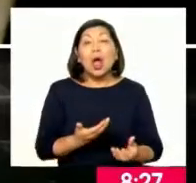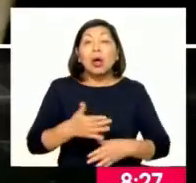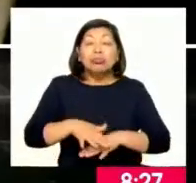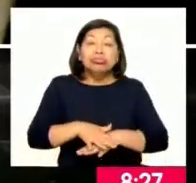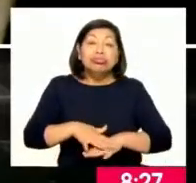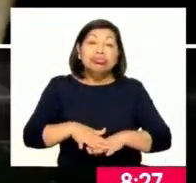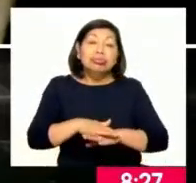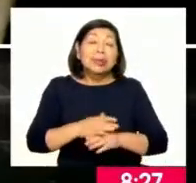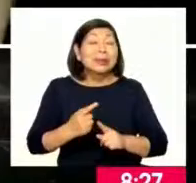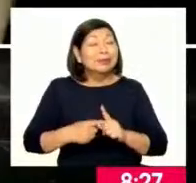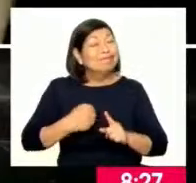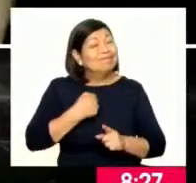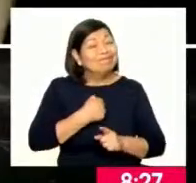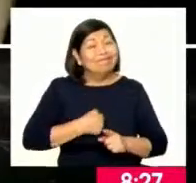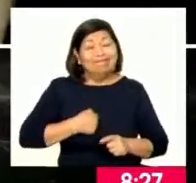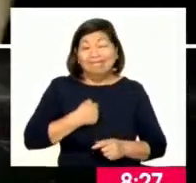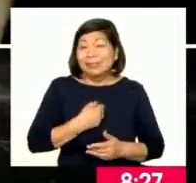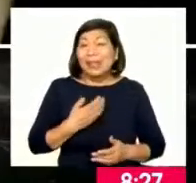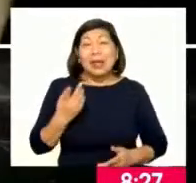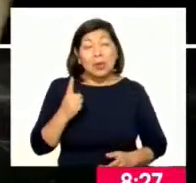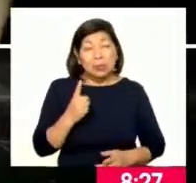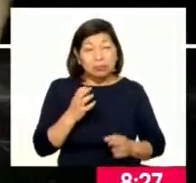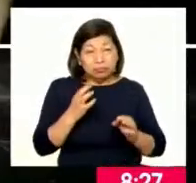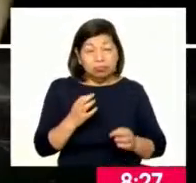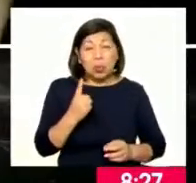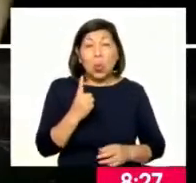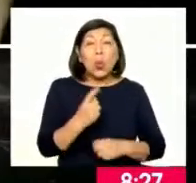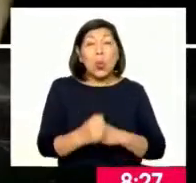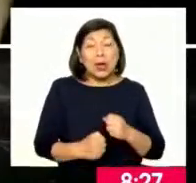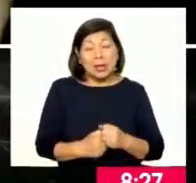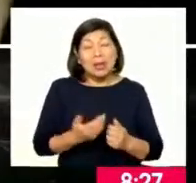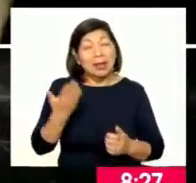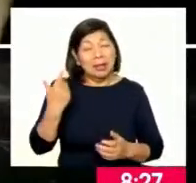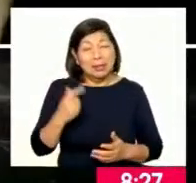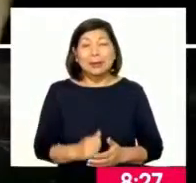este caso lamentable ocurrido hace exactamente un año.